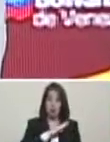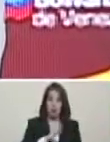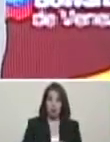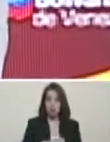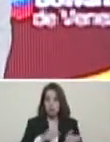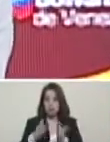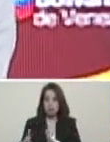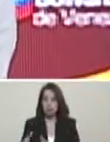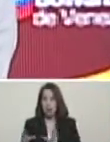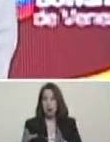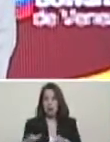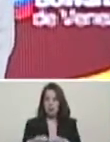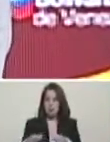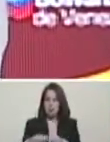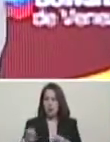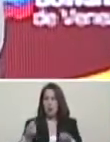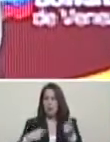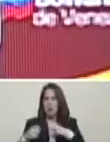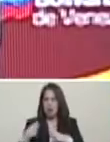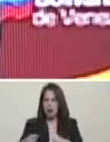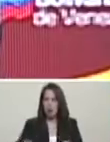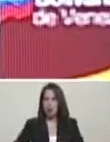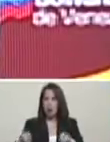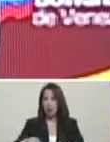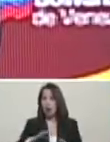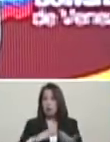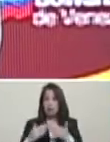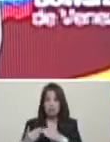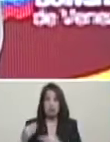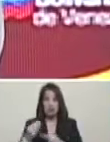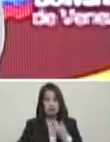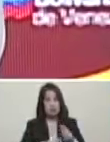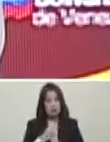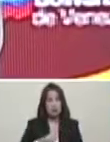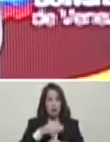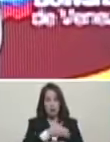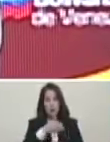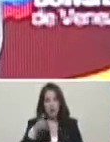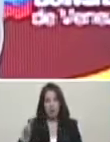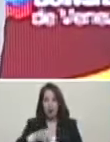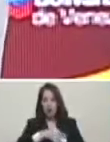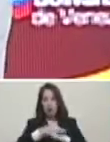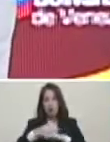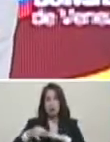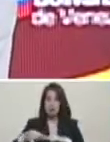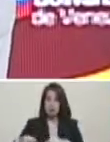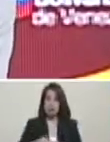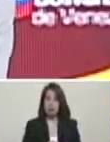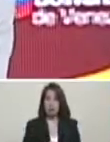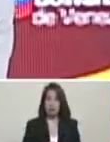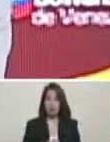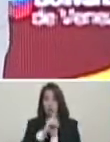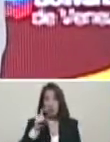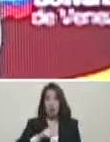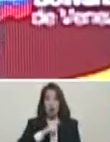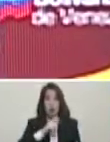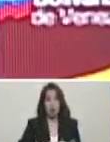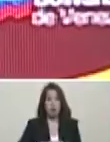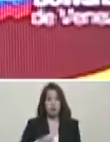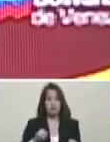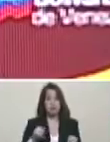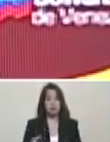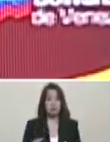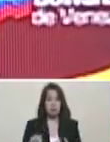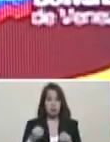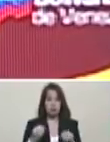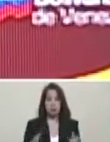los mercados comunitarios que todos los meses se están desplegando por los municipios. Estos mercados comunitarios complementan la distribución del